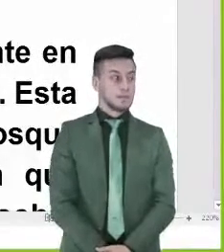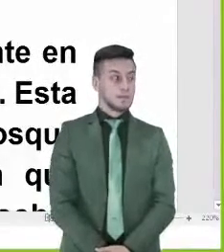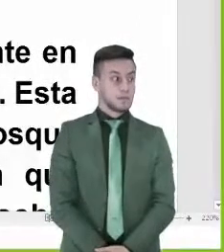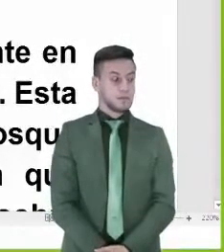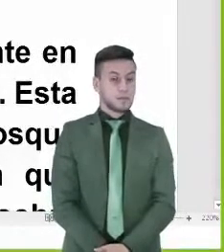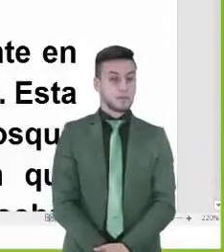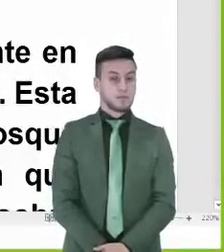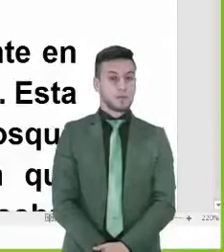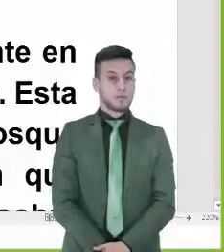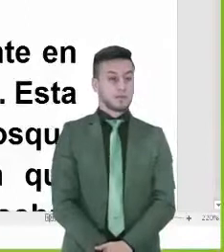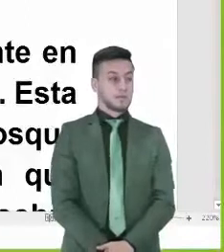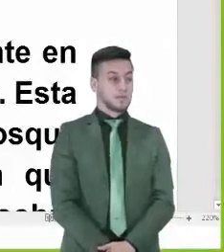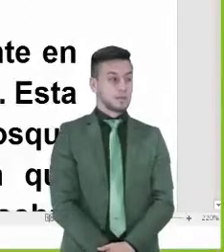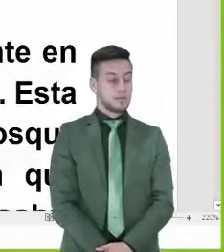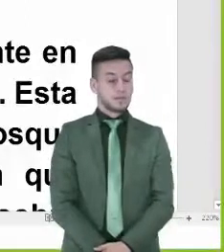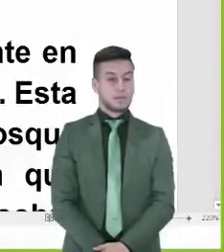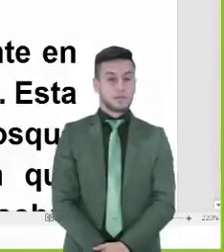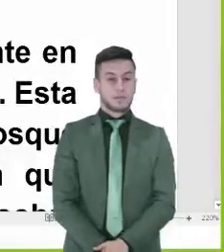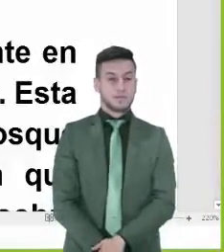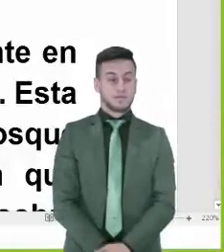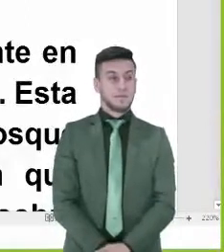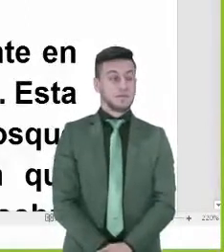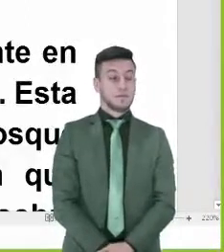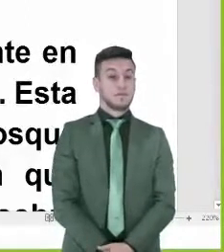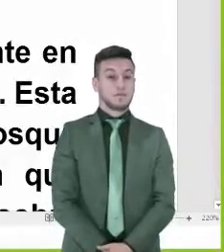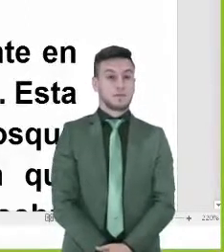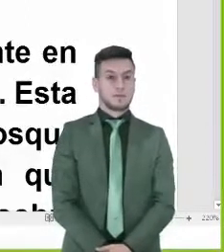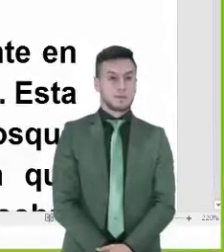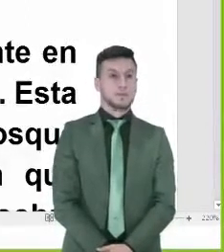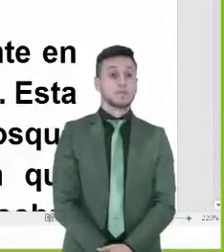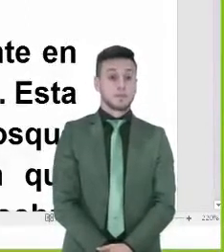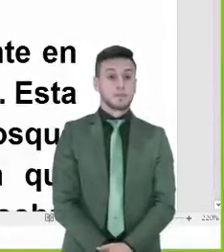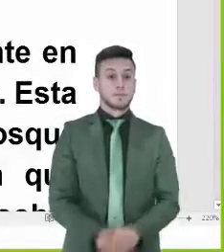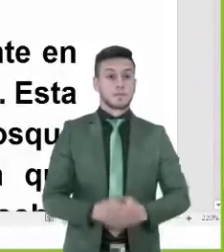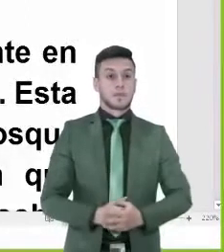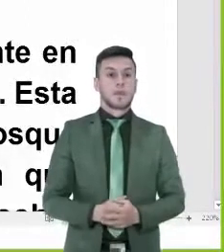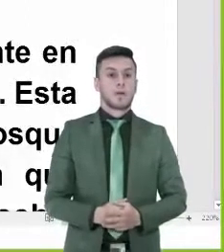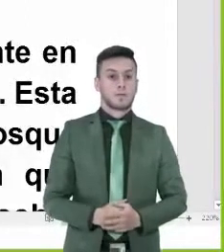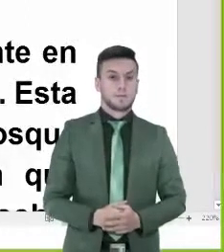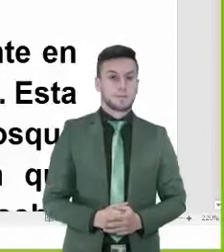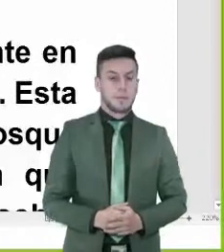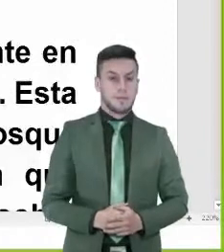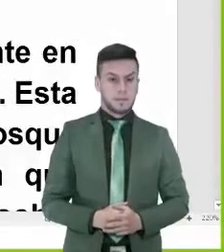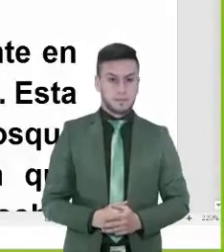Puede ser, para no volver a entrar. ¿Cuánto? 20 minutos. Entonces sí. Hagámoslo. Listo, hagámoslo.